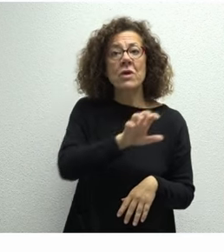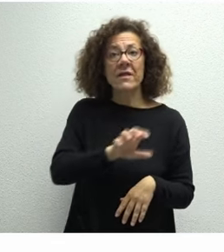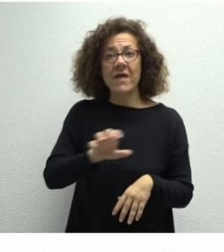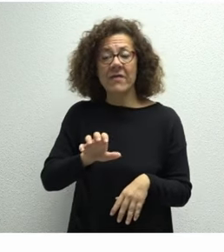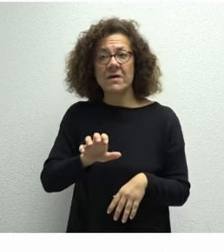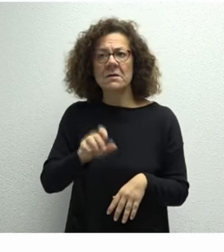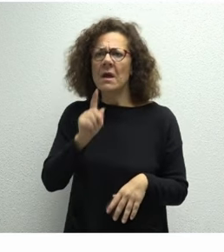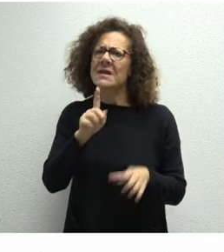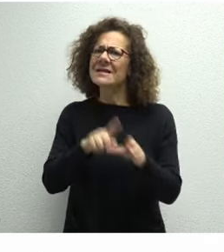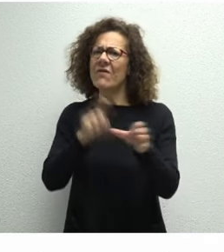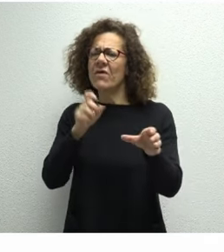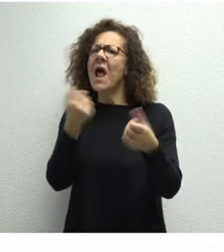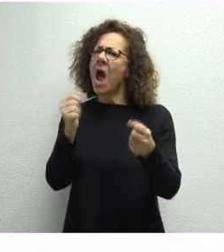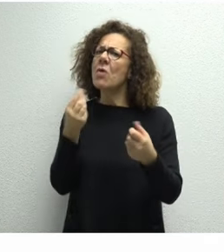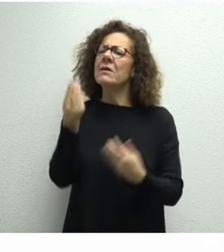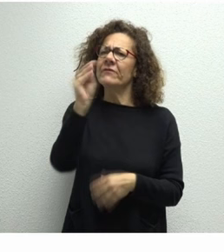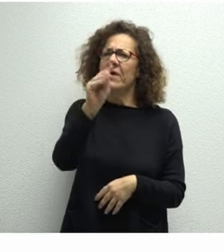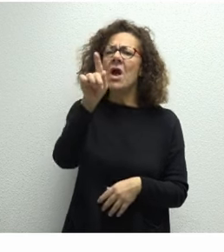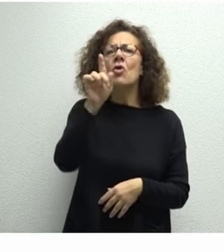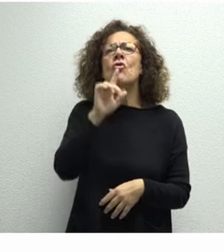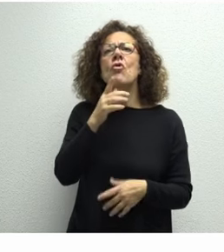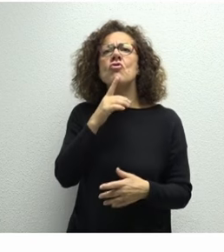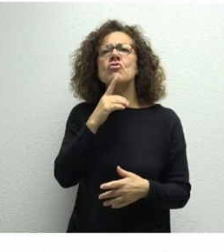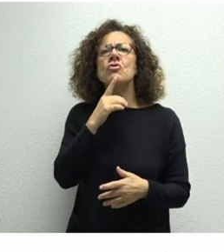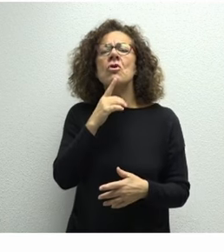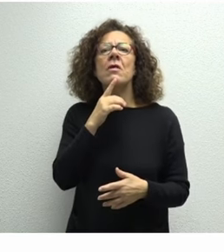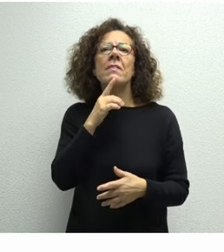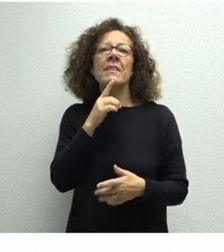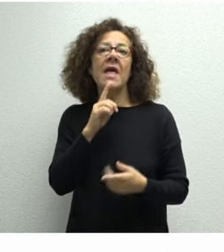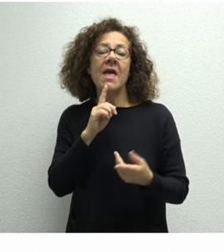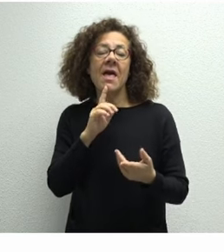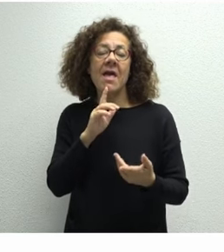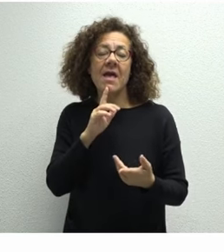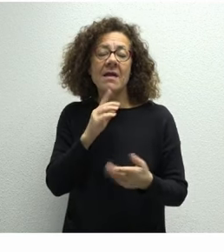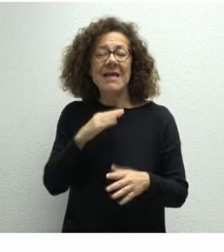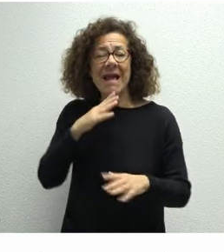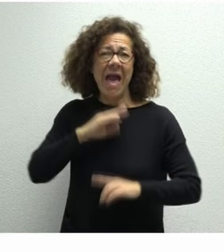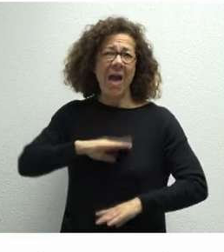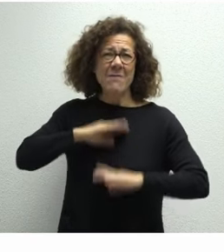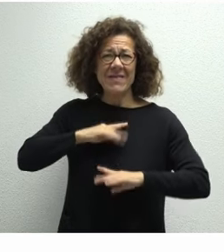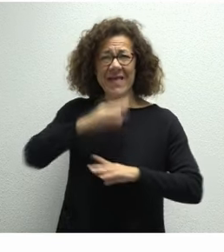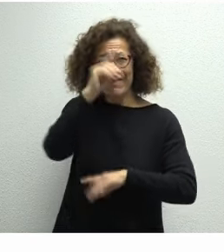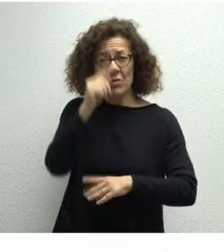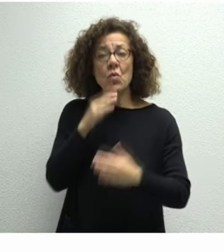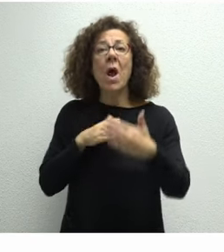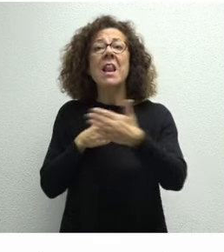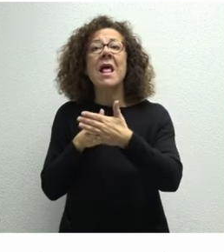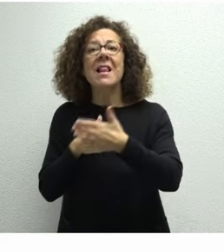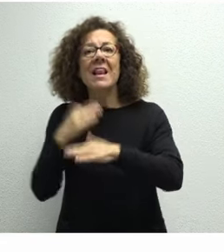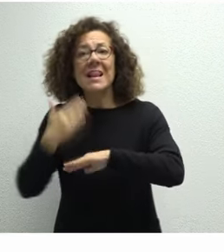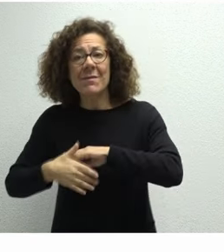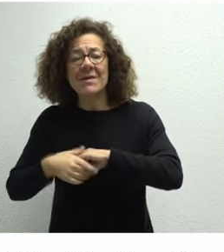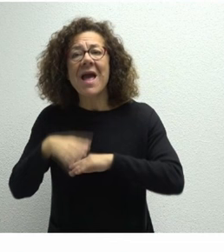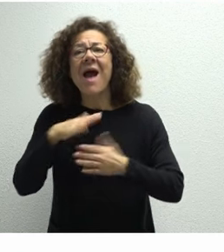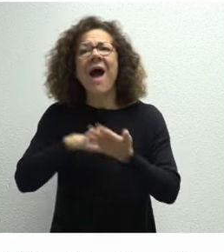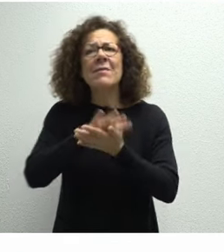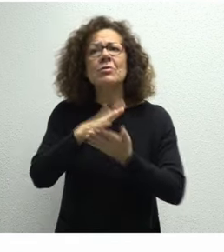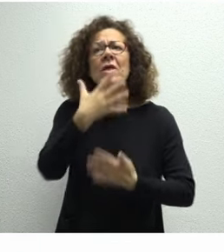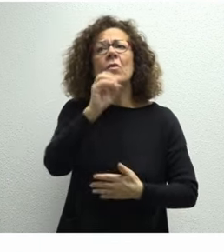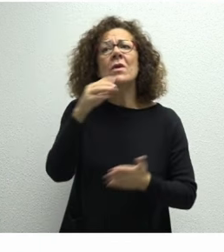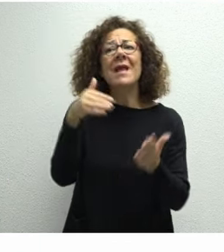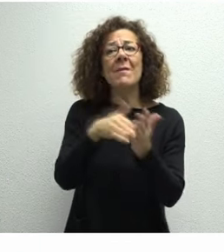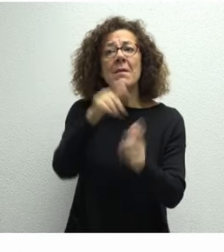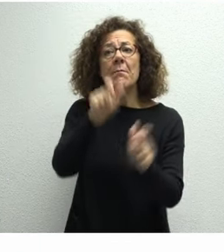excluyo aunque estén ahí las personas con funcionamiento intelectual límite estamos hablando casi de 50.000 personas que estarían en